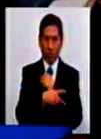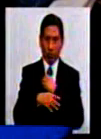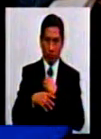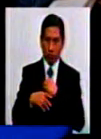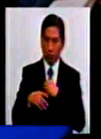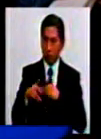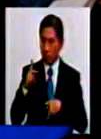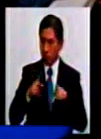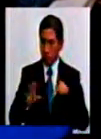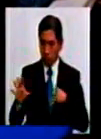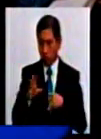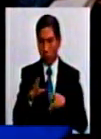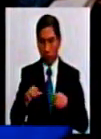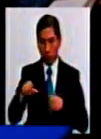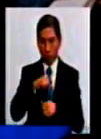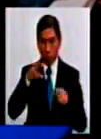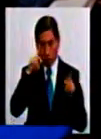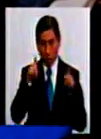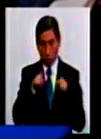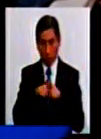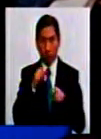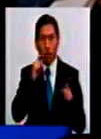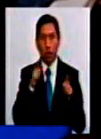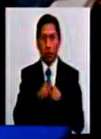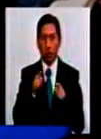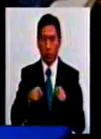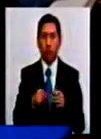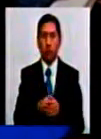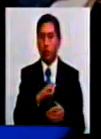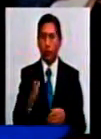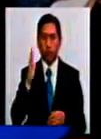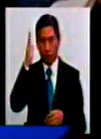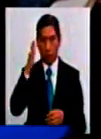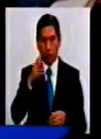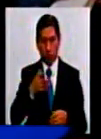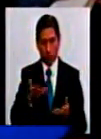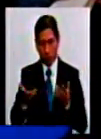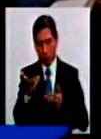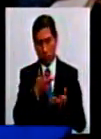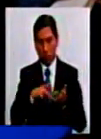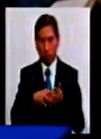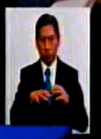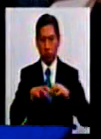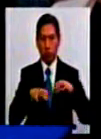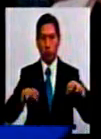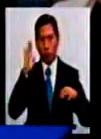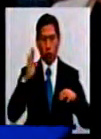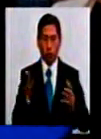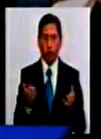nuestros pueblos nos hacen hermanos y hermanas y el destino nos convierte en inseparables.